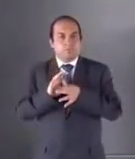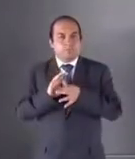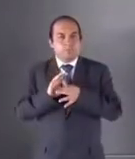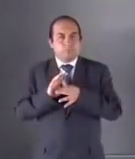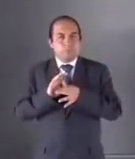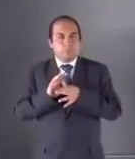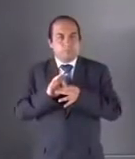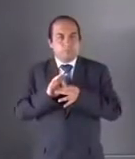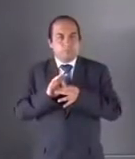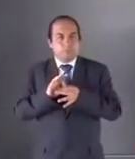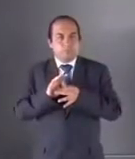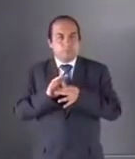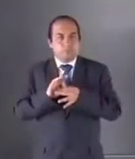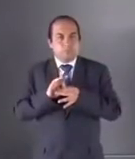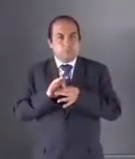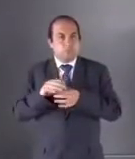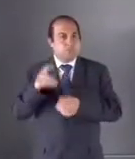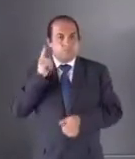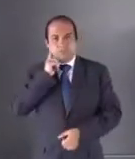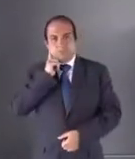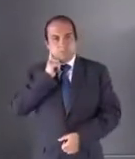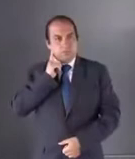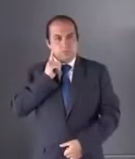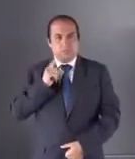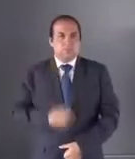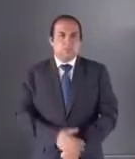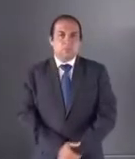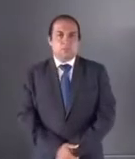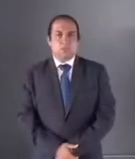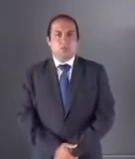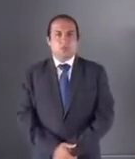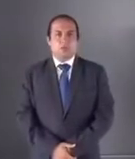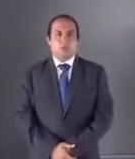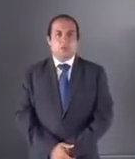las torres, en las partes donde van los cables.